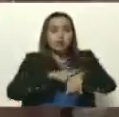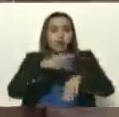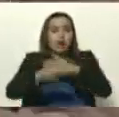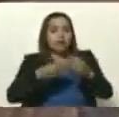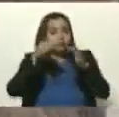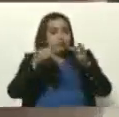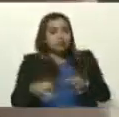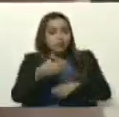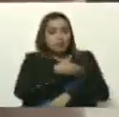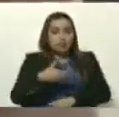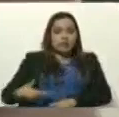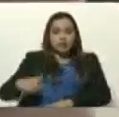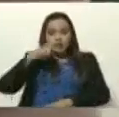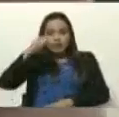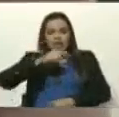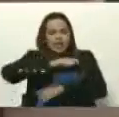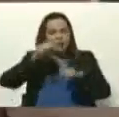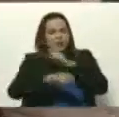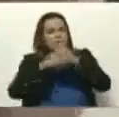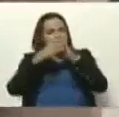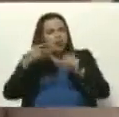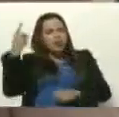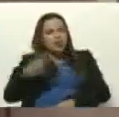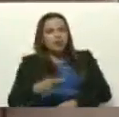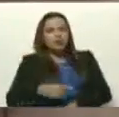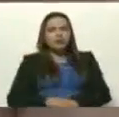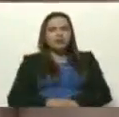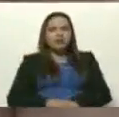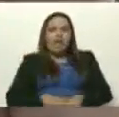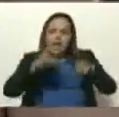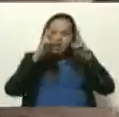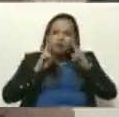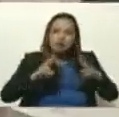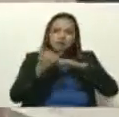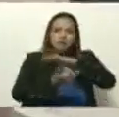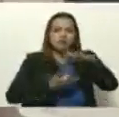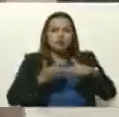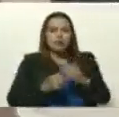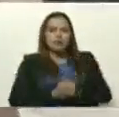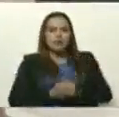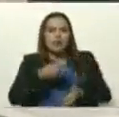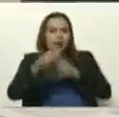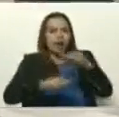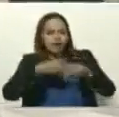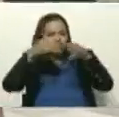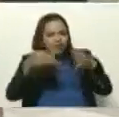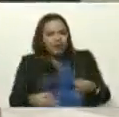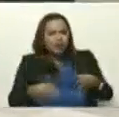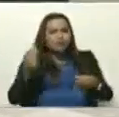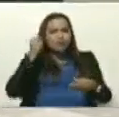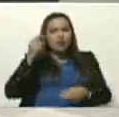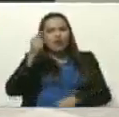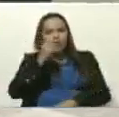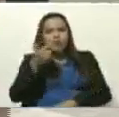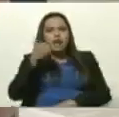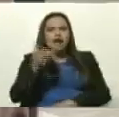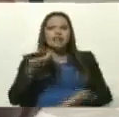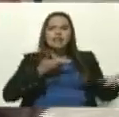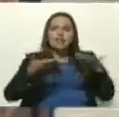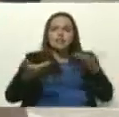maduro cambiemos todo lo que tengamos que cambiar depuremos las instituciones hagamos de verdad ese hombre y esa mujer que esté al servicio